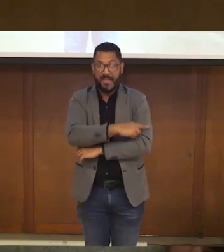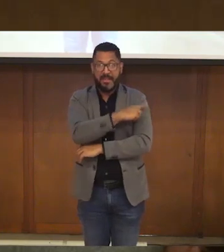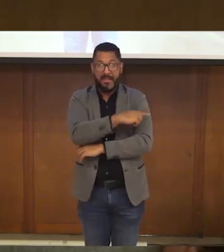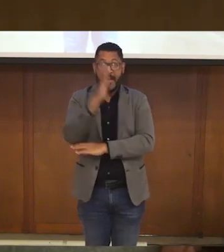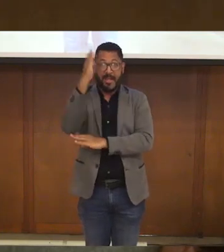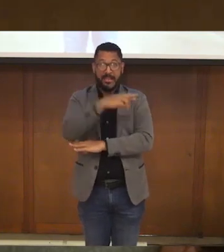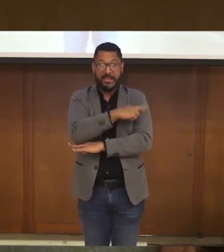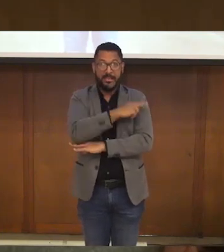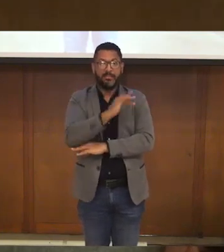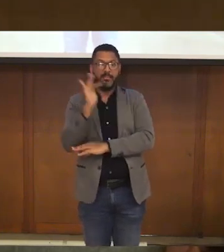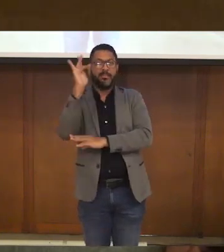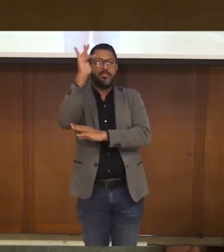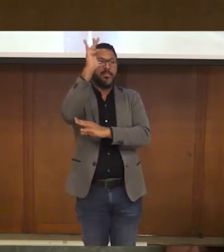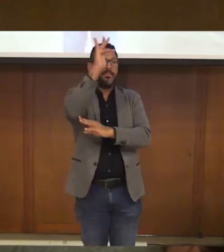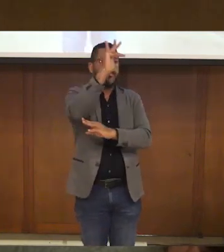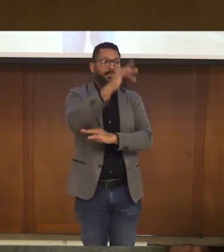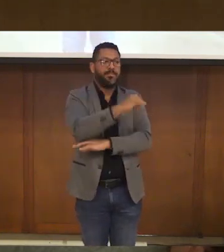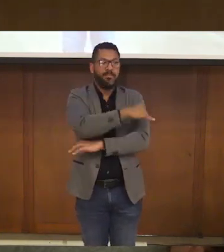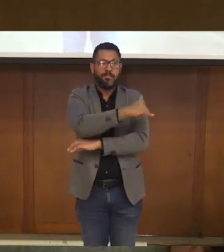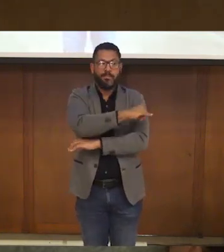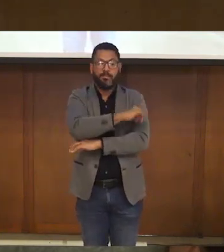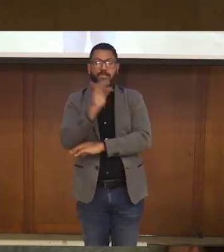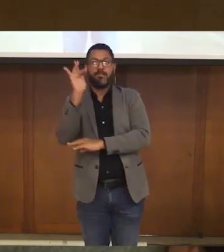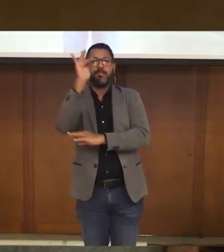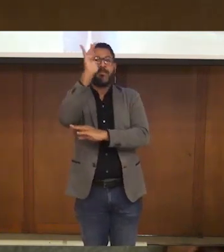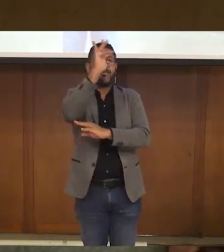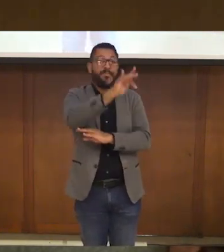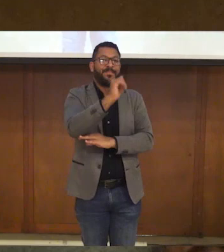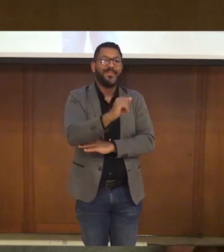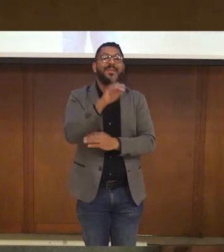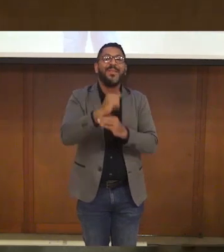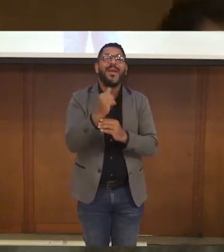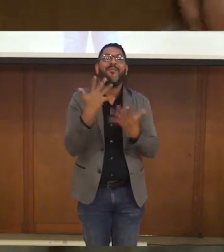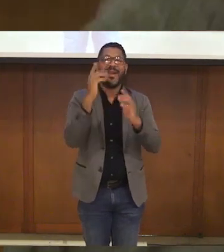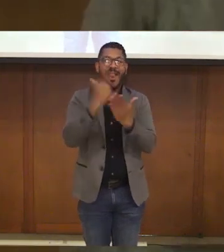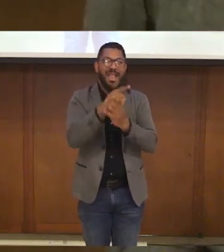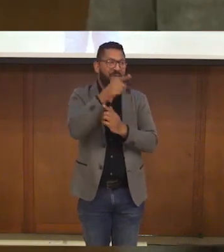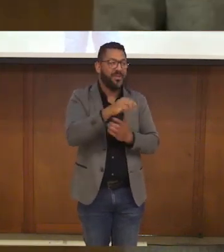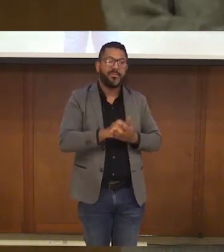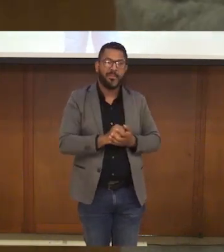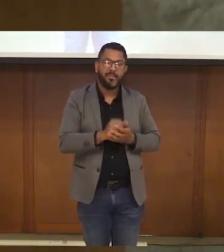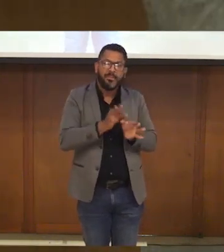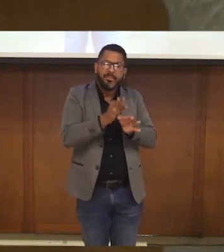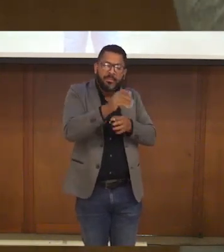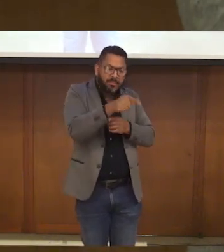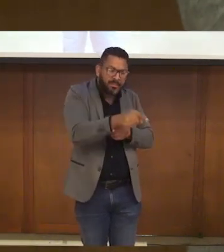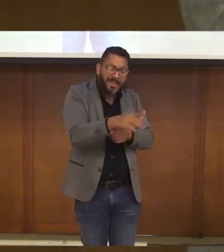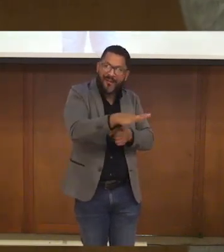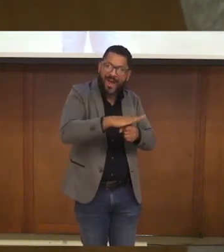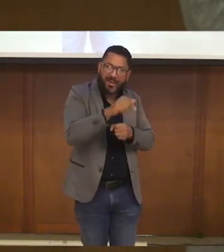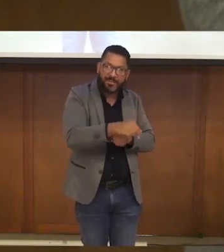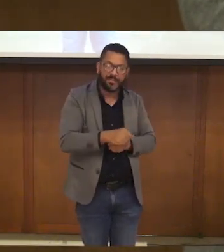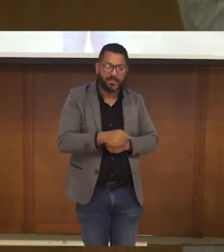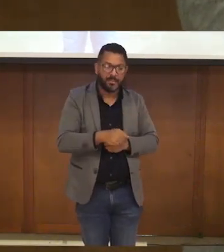alguna vez que estuvimos con Silvia en la feria del libro de Río, y en Urca, en esa